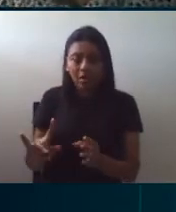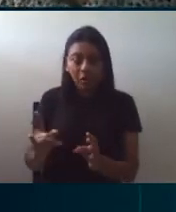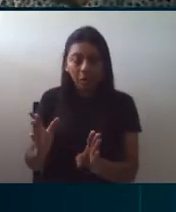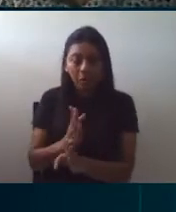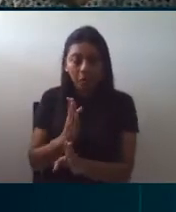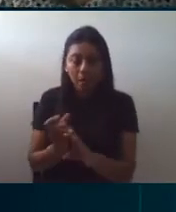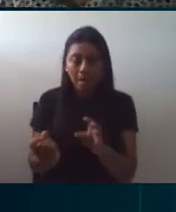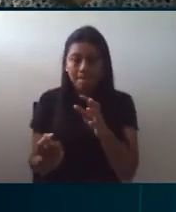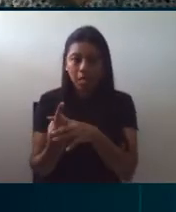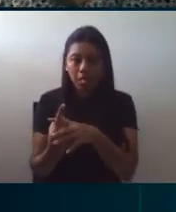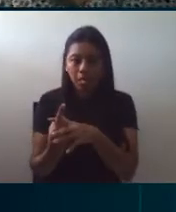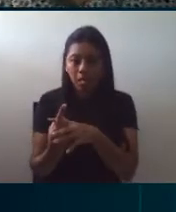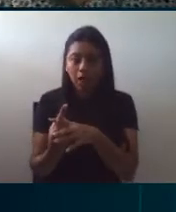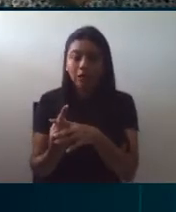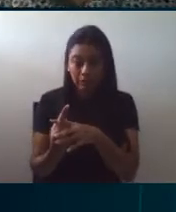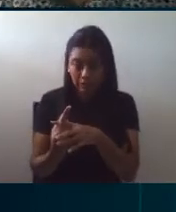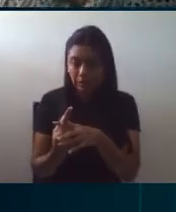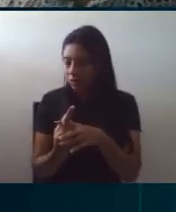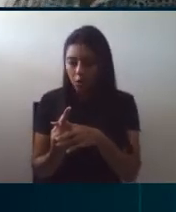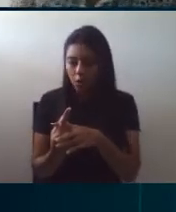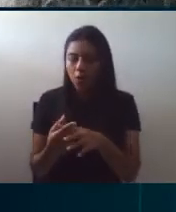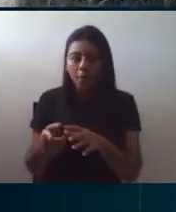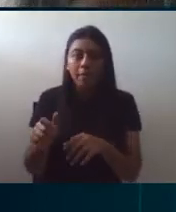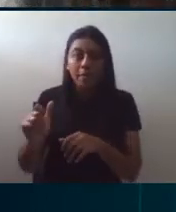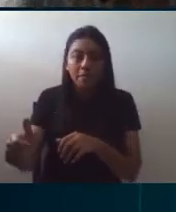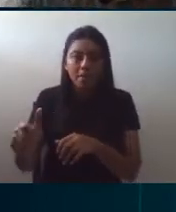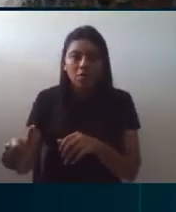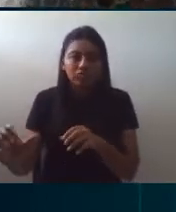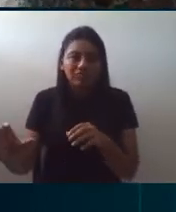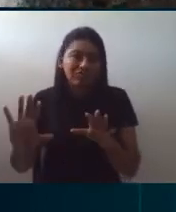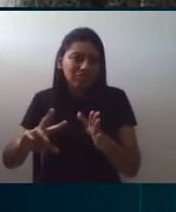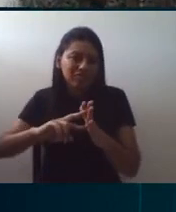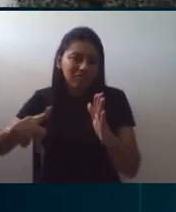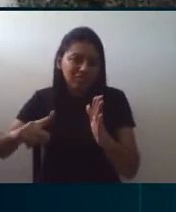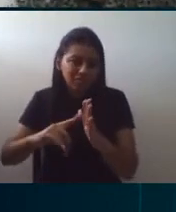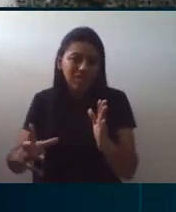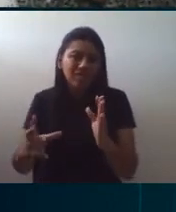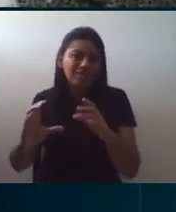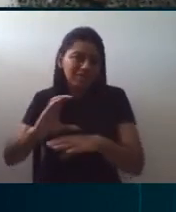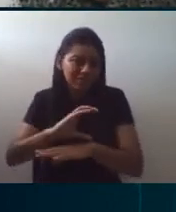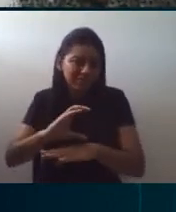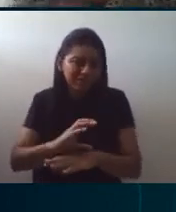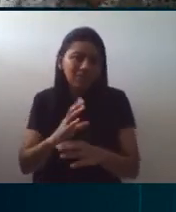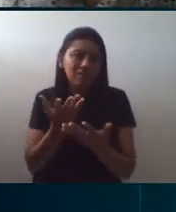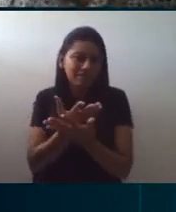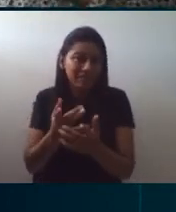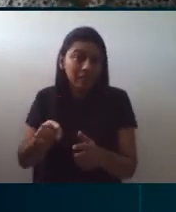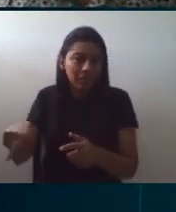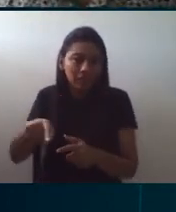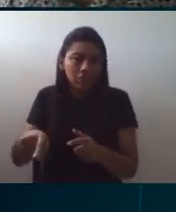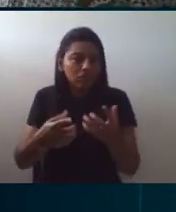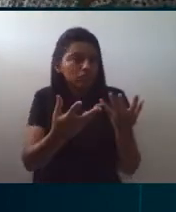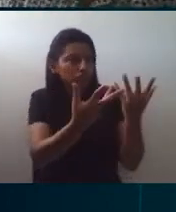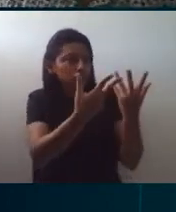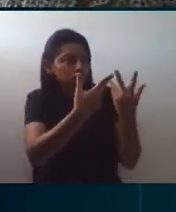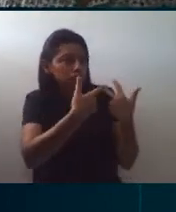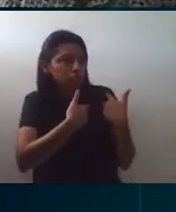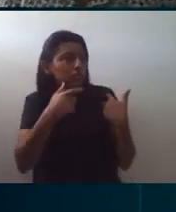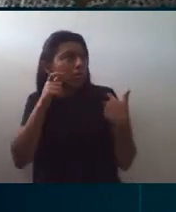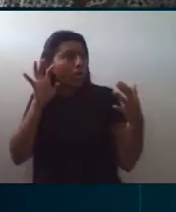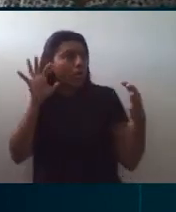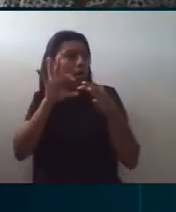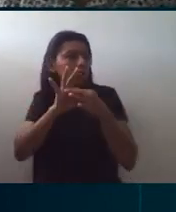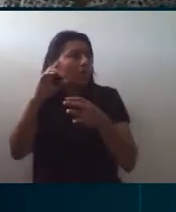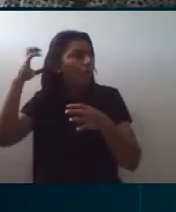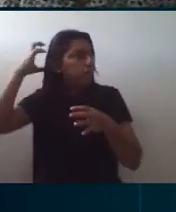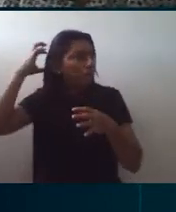de si eso va a estar comprometiendo la seguridad o no, basado en las lecciones aprendidas de proyectos anteriores. Entonces, imagínense en este asunto. Ustedes tienen